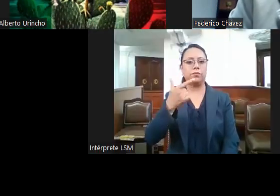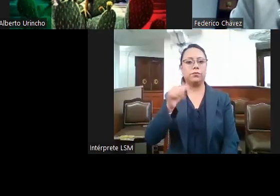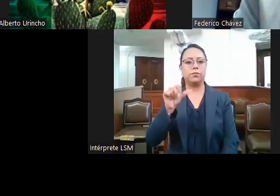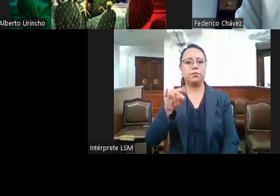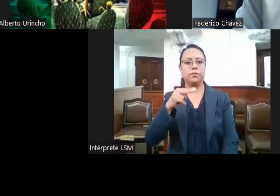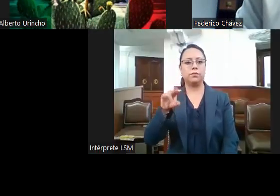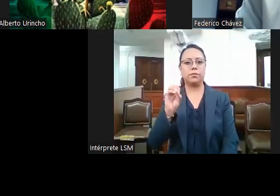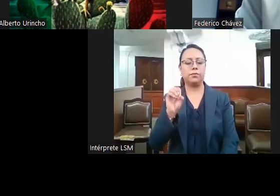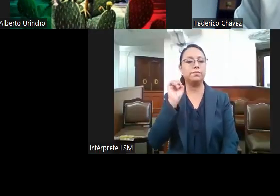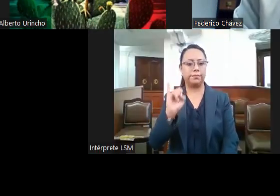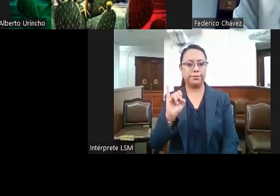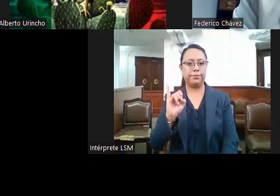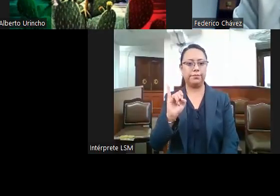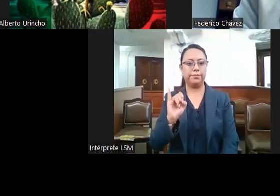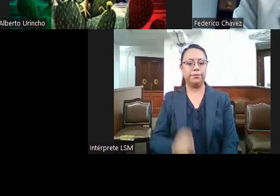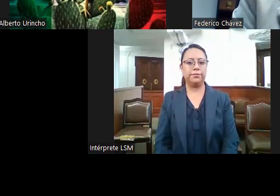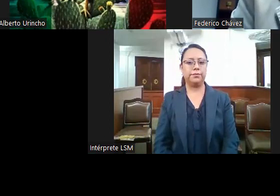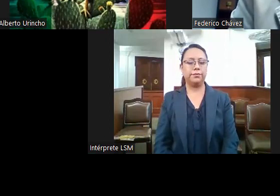sí.